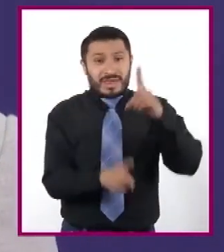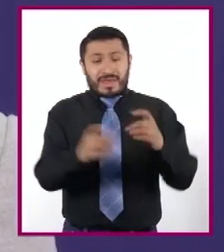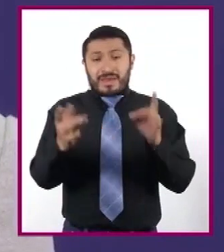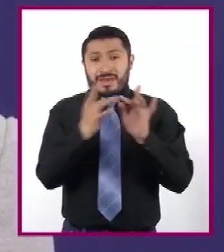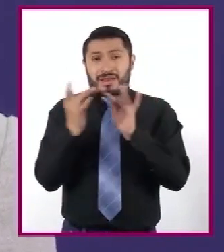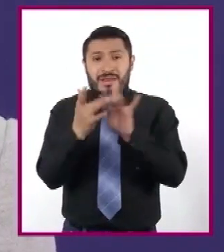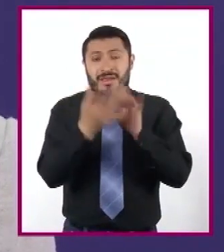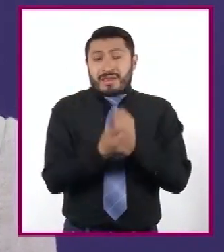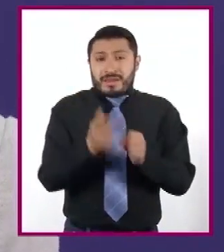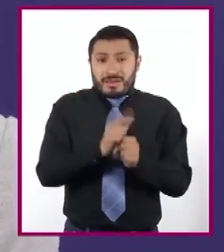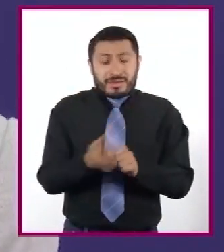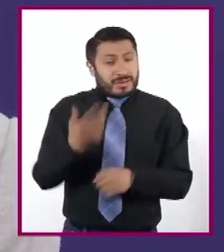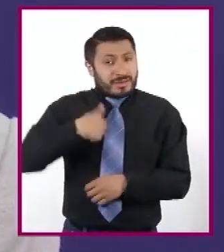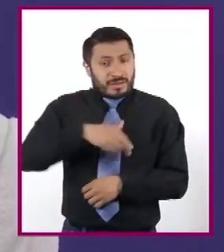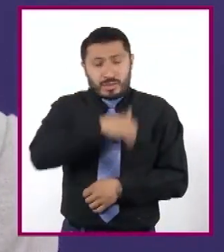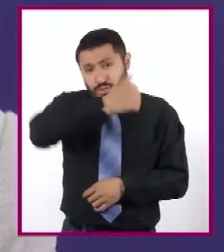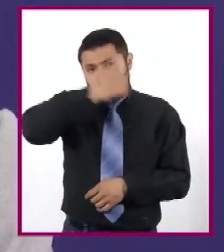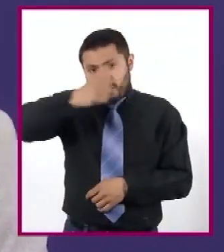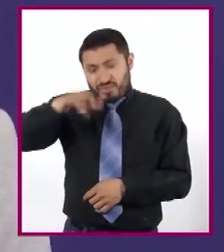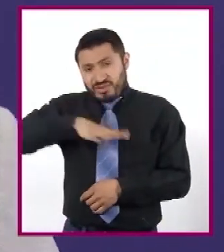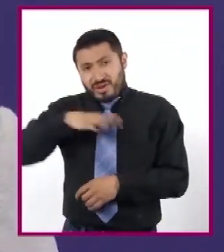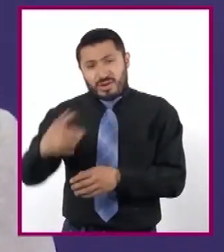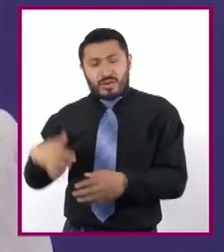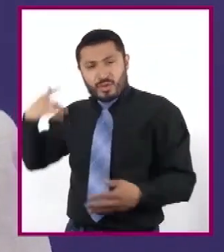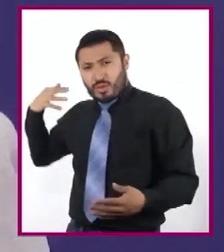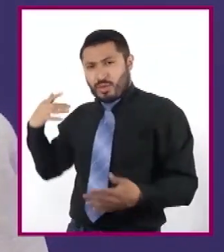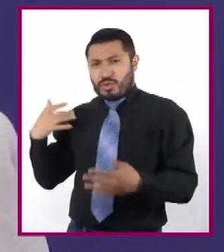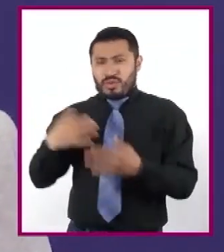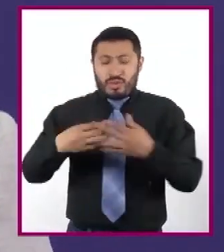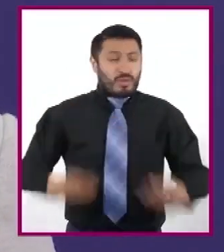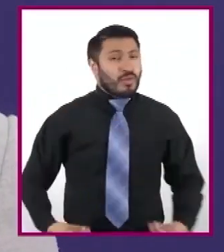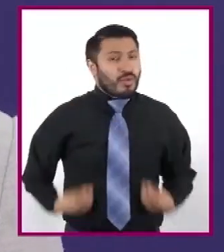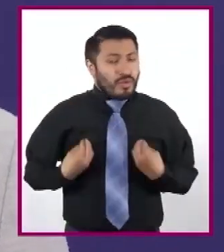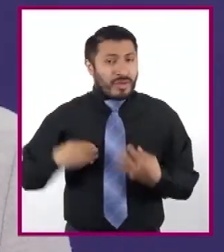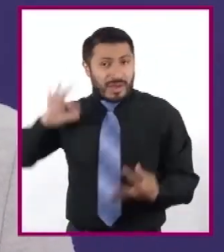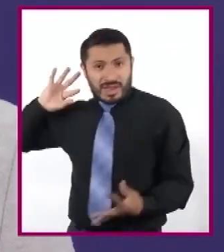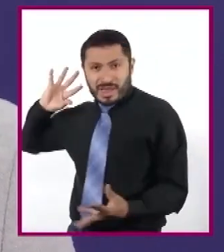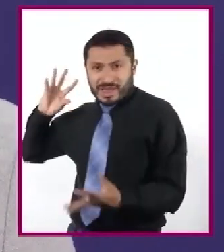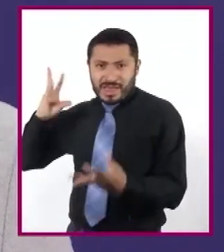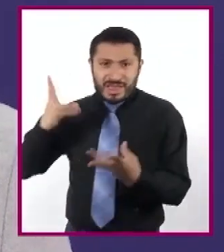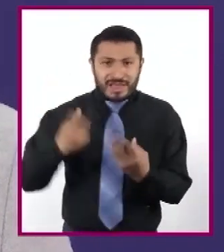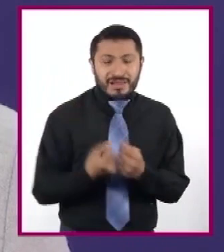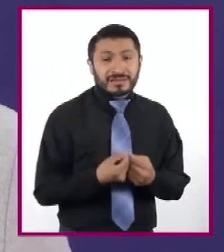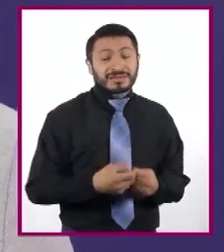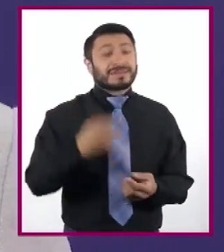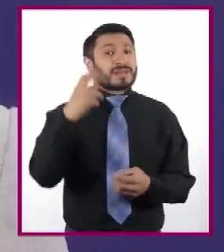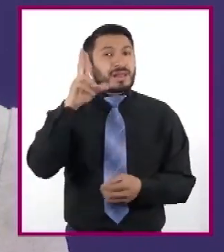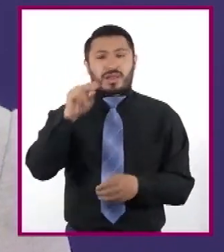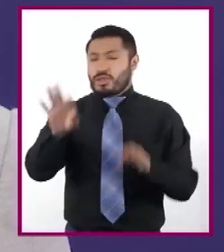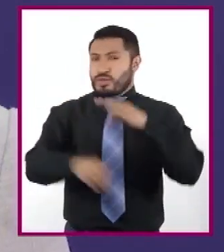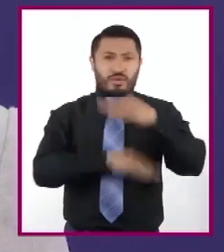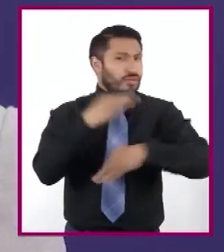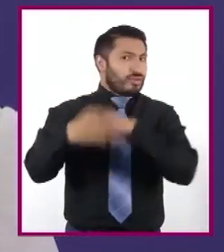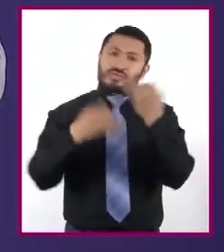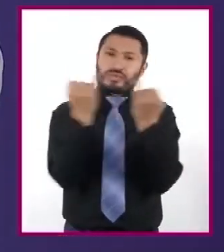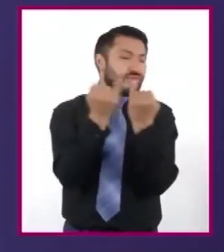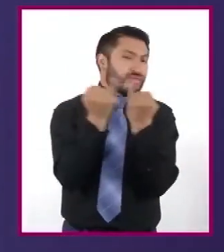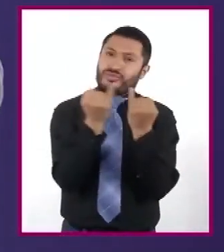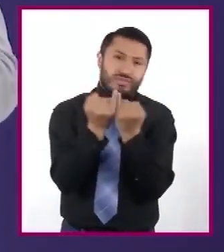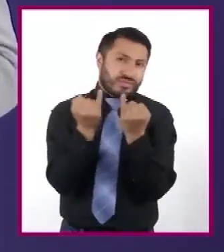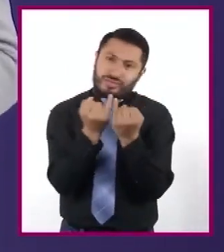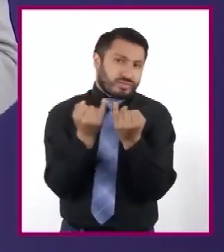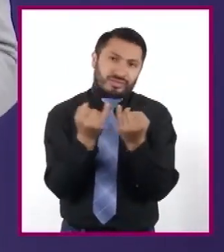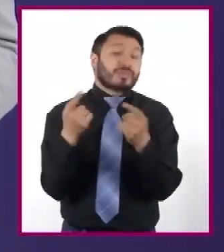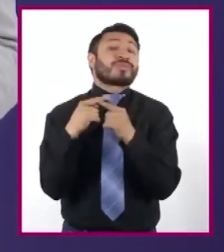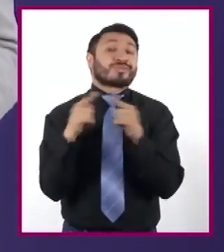que cada uno de nosotros hemos tenido a lo largo de nuestra vida. No todos nos identificamos con las mismas cosas. Por